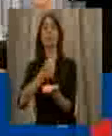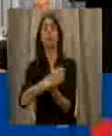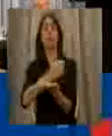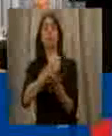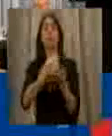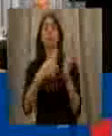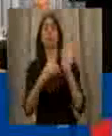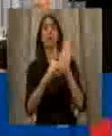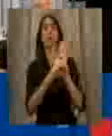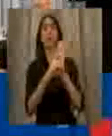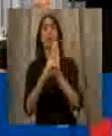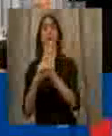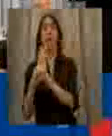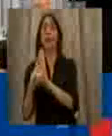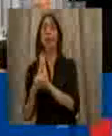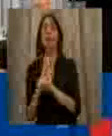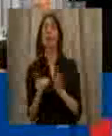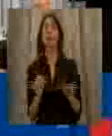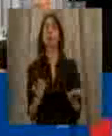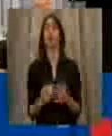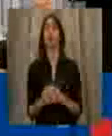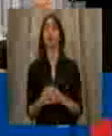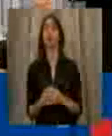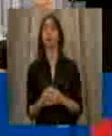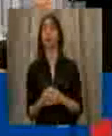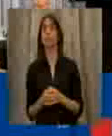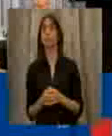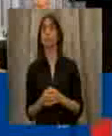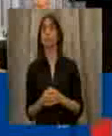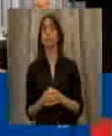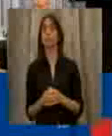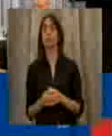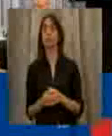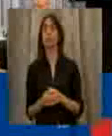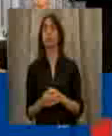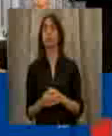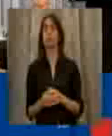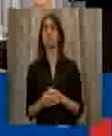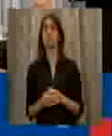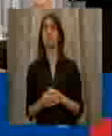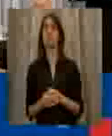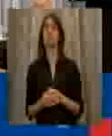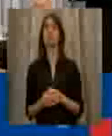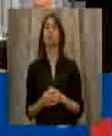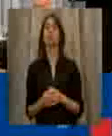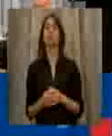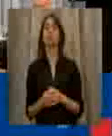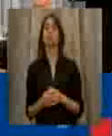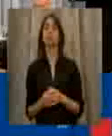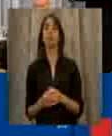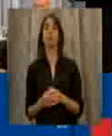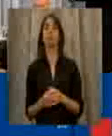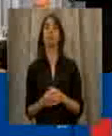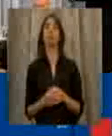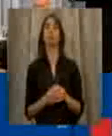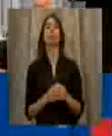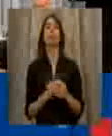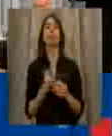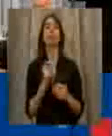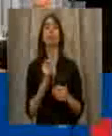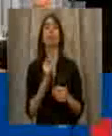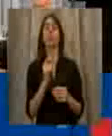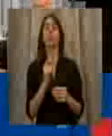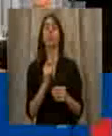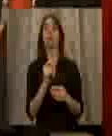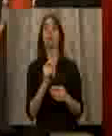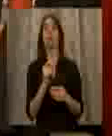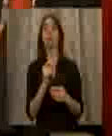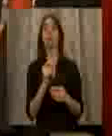los decretos, ya sea por las demandas a propósito de